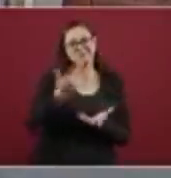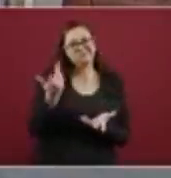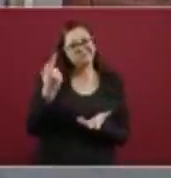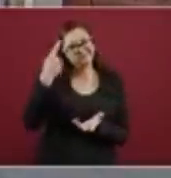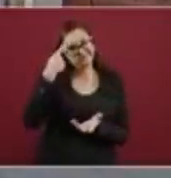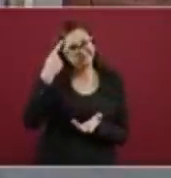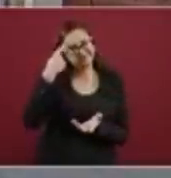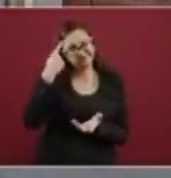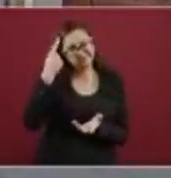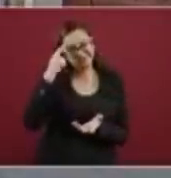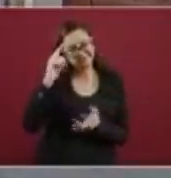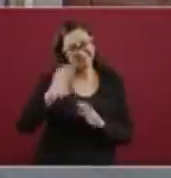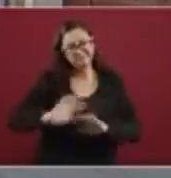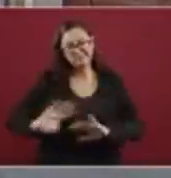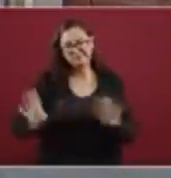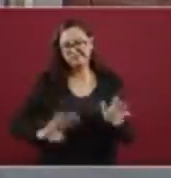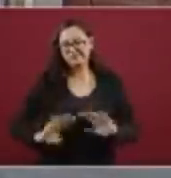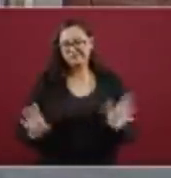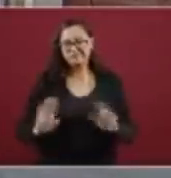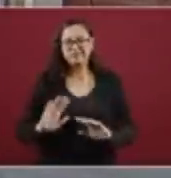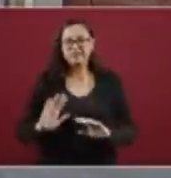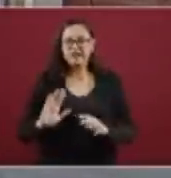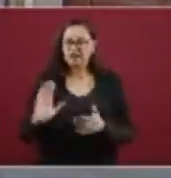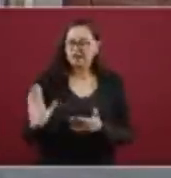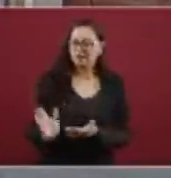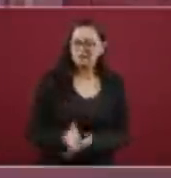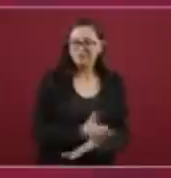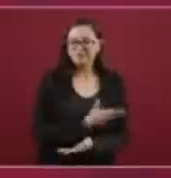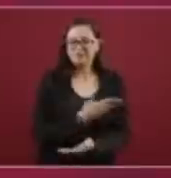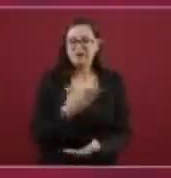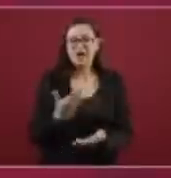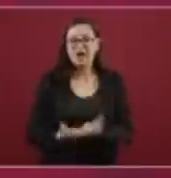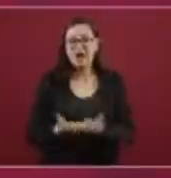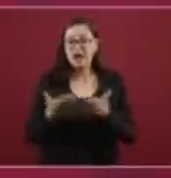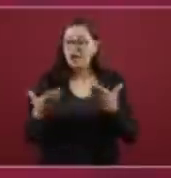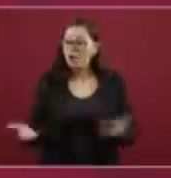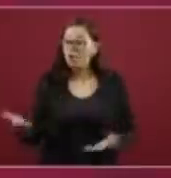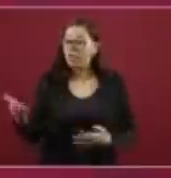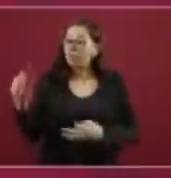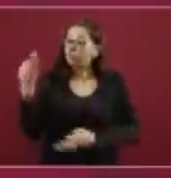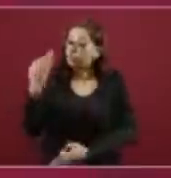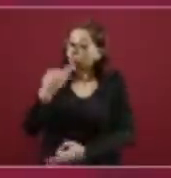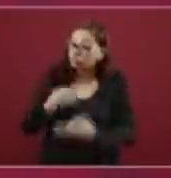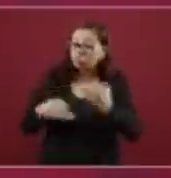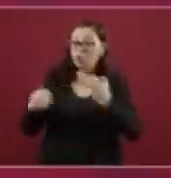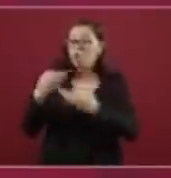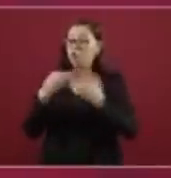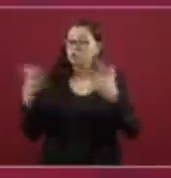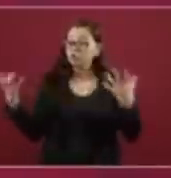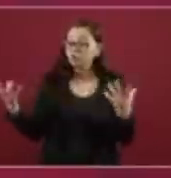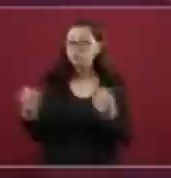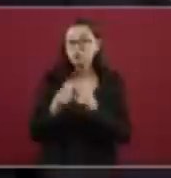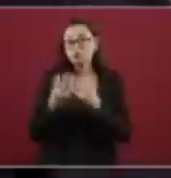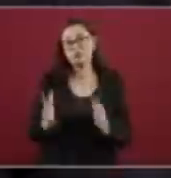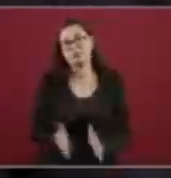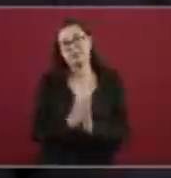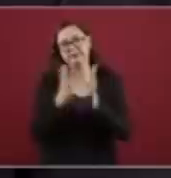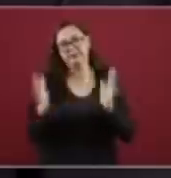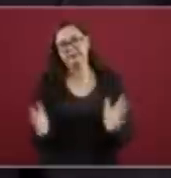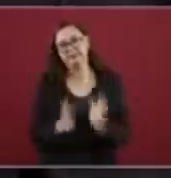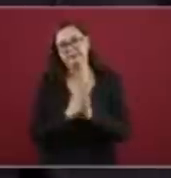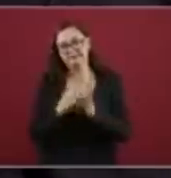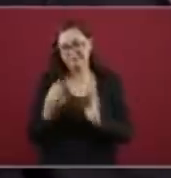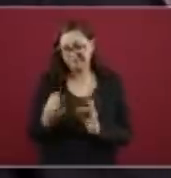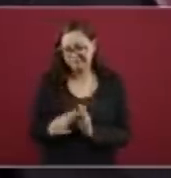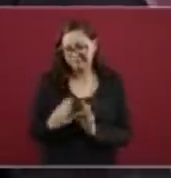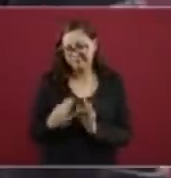ahora se requiere de la participación de todos para que las cosas se hagan bien y